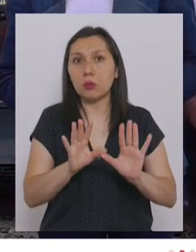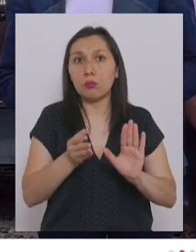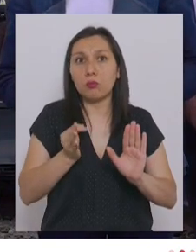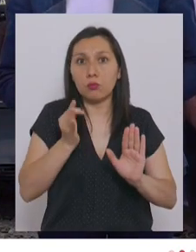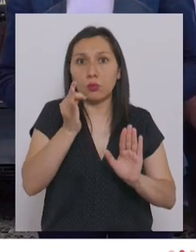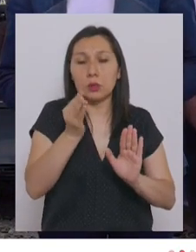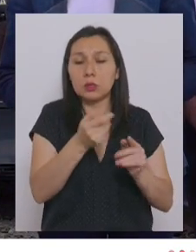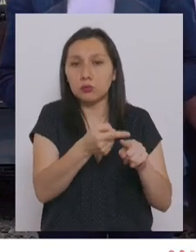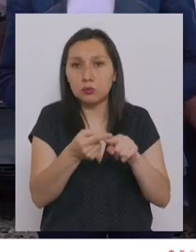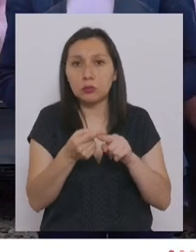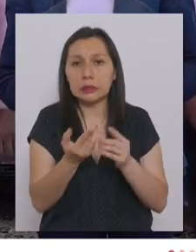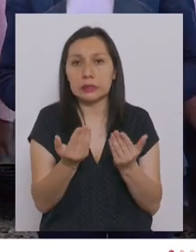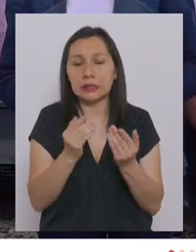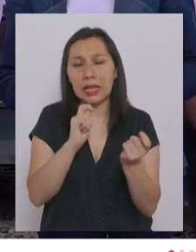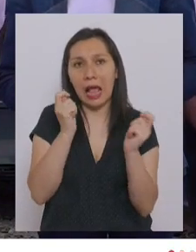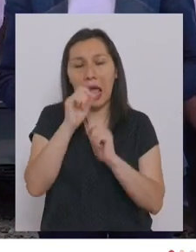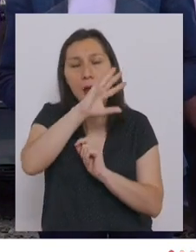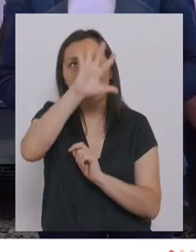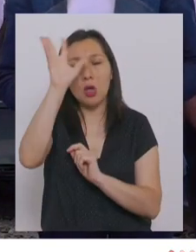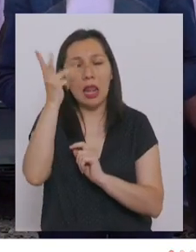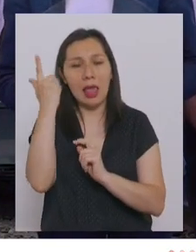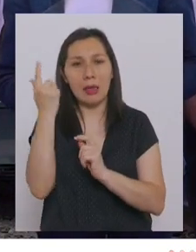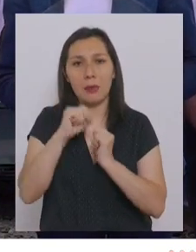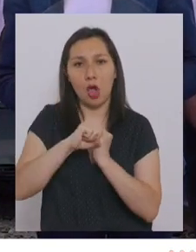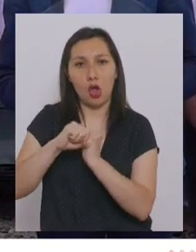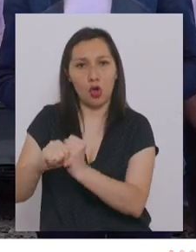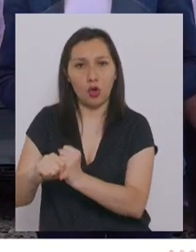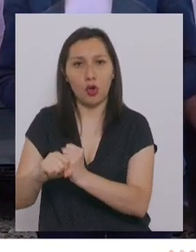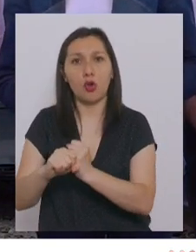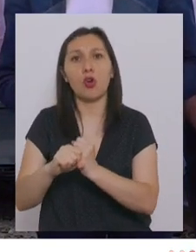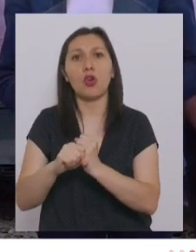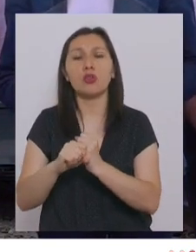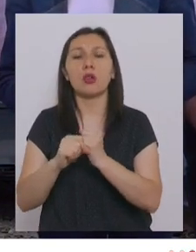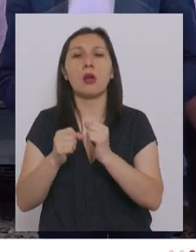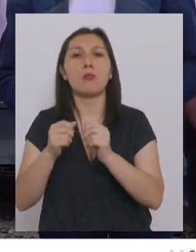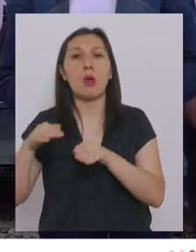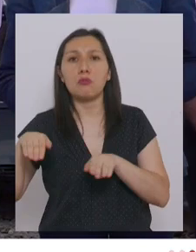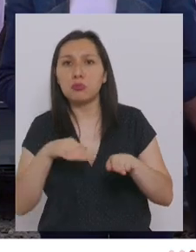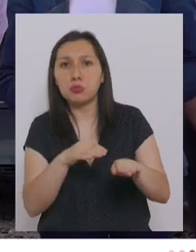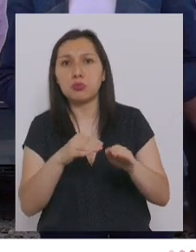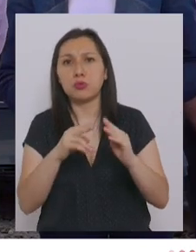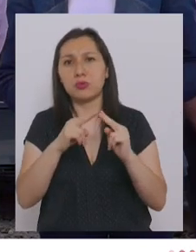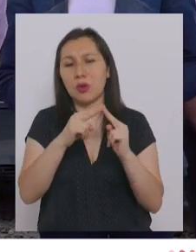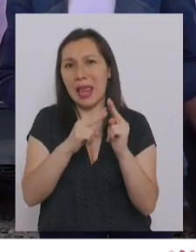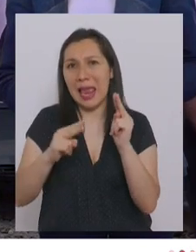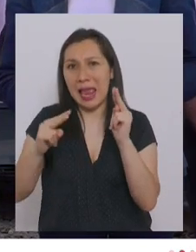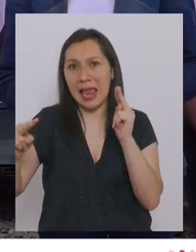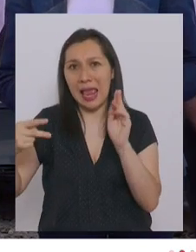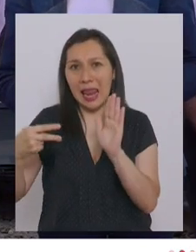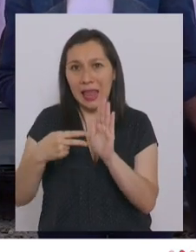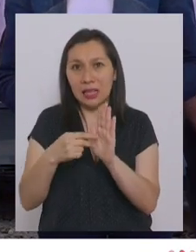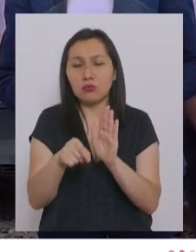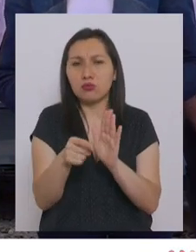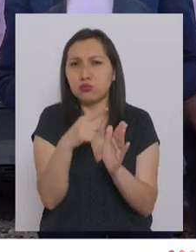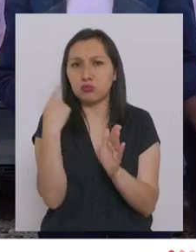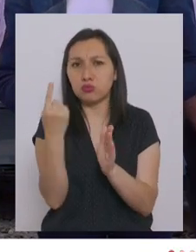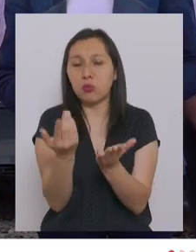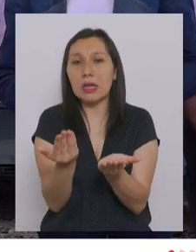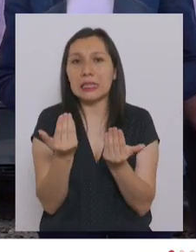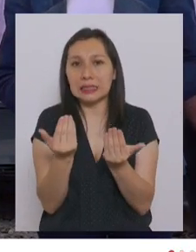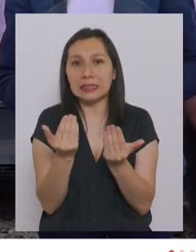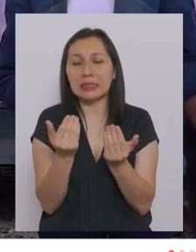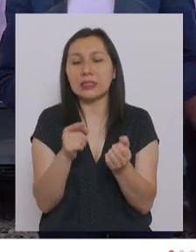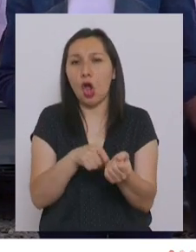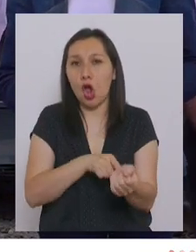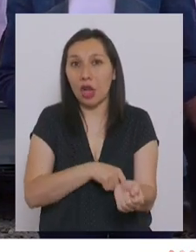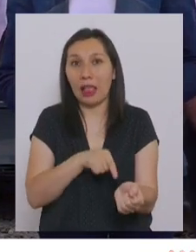viene, para combatir el cambio climático, la electromovilidad, todo lo que vamos a requerir. El